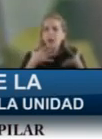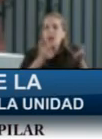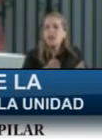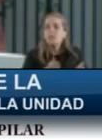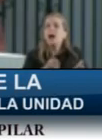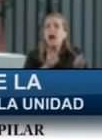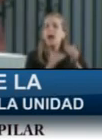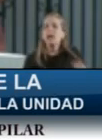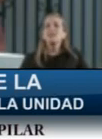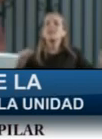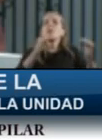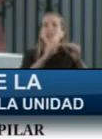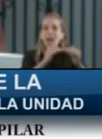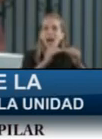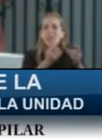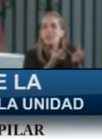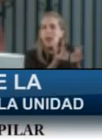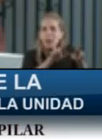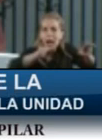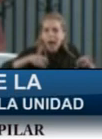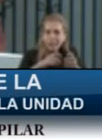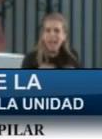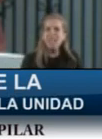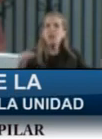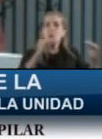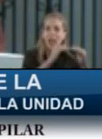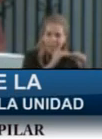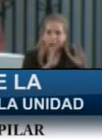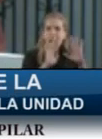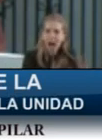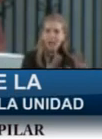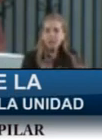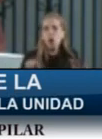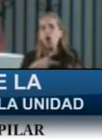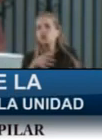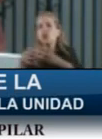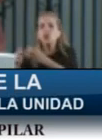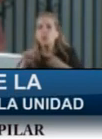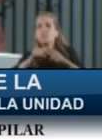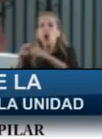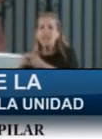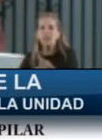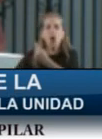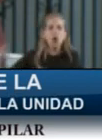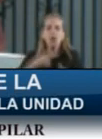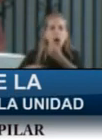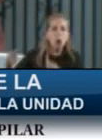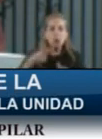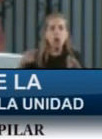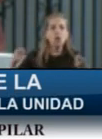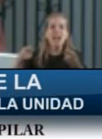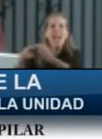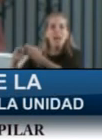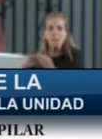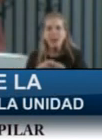de la riqueza y la alegría del pueblo, se desatan todas las fuerzas políticas, mediáticas, empresarias, para torcernos el